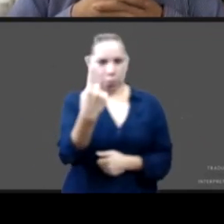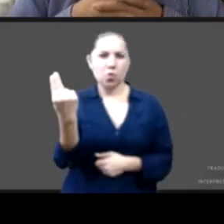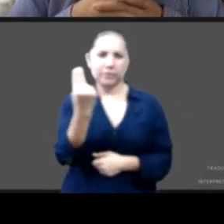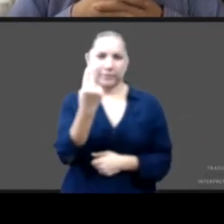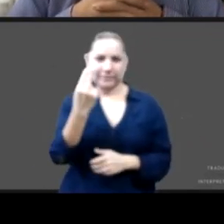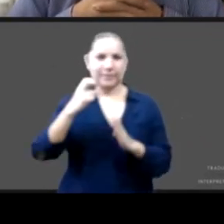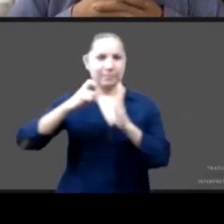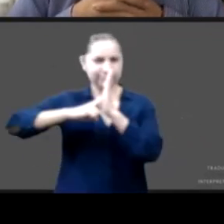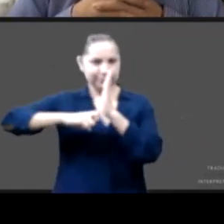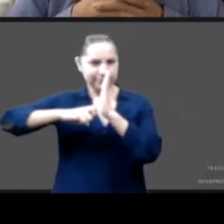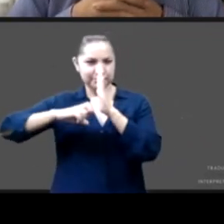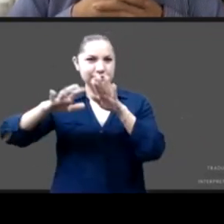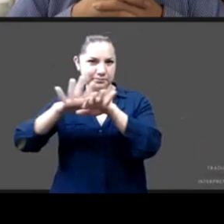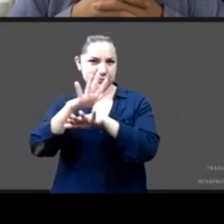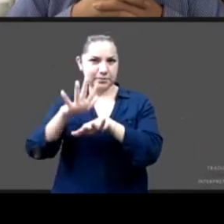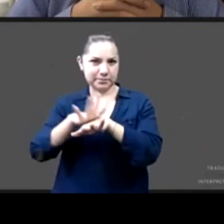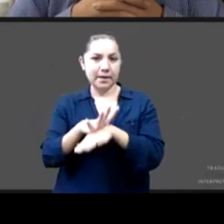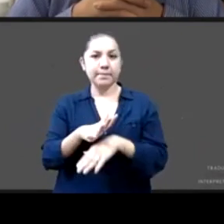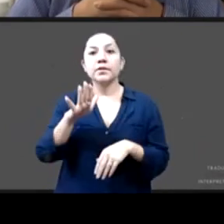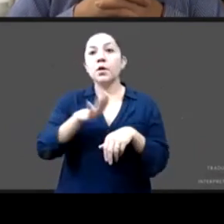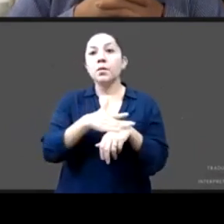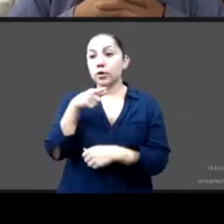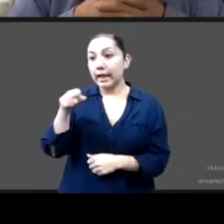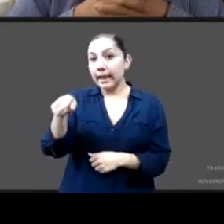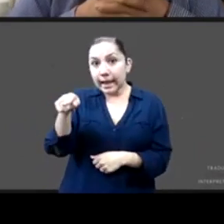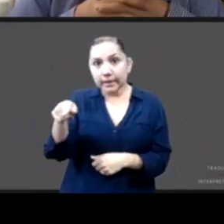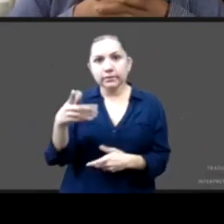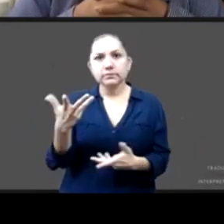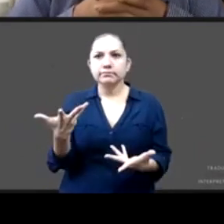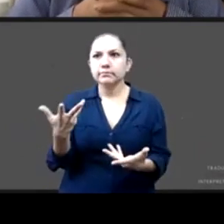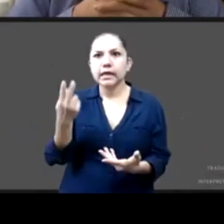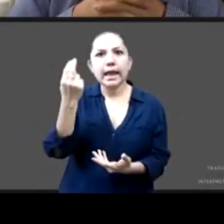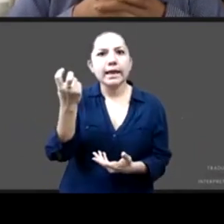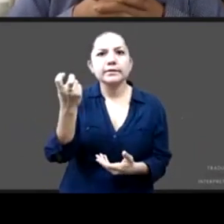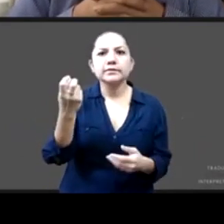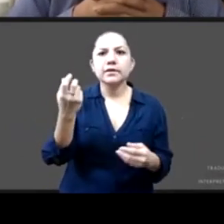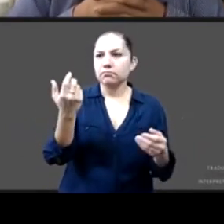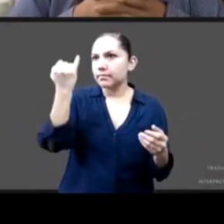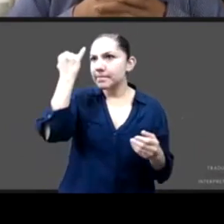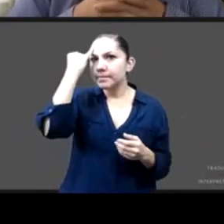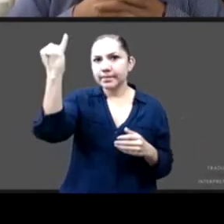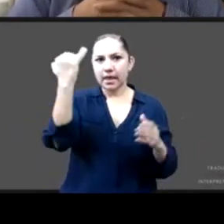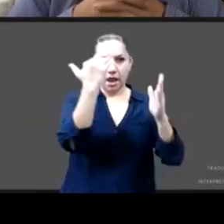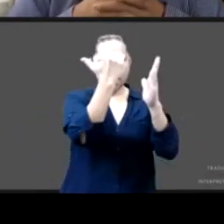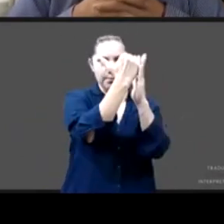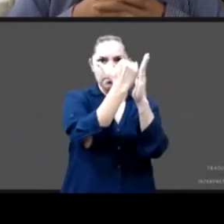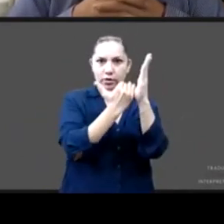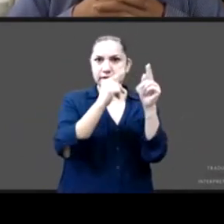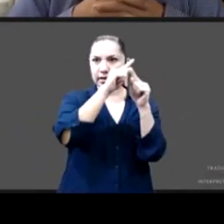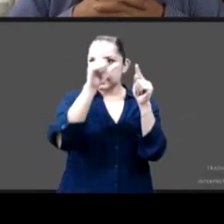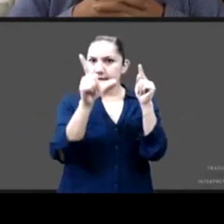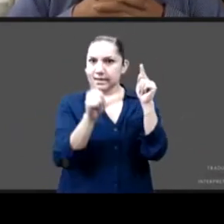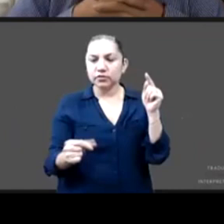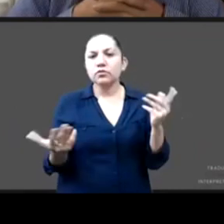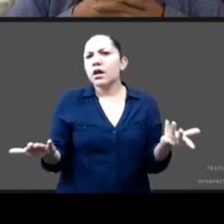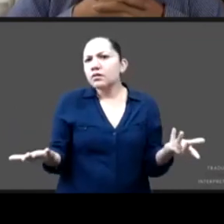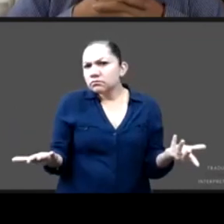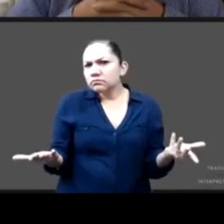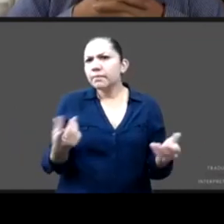que significa esta política digital nacional y quiénes son las autoridades responsables, tanto a nivel federal como a nivel